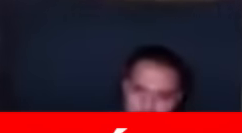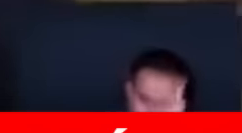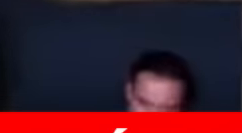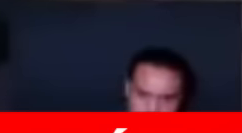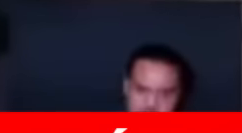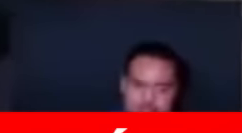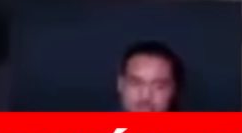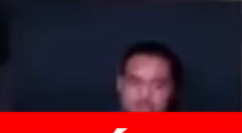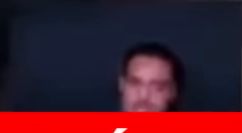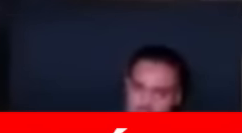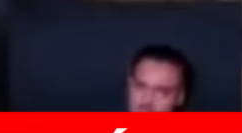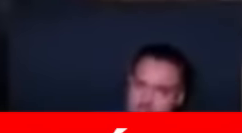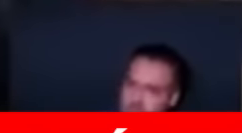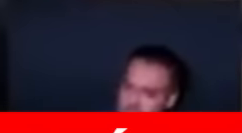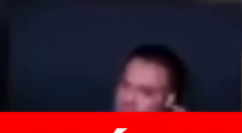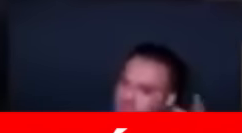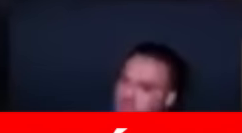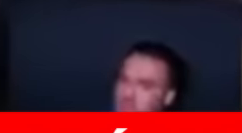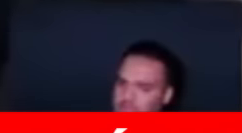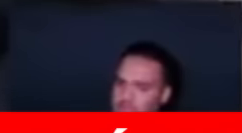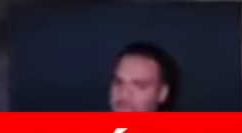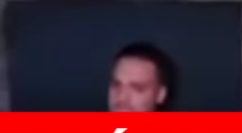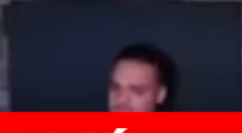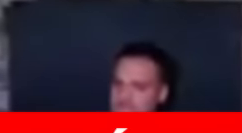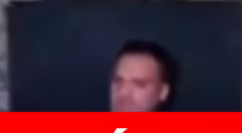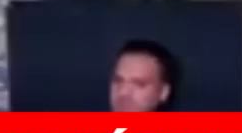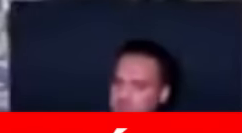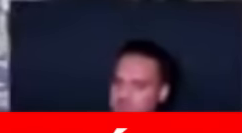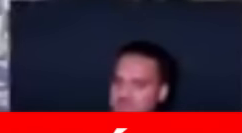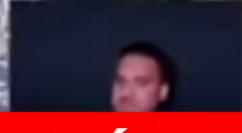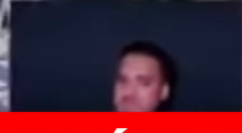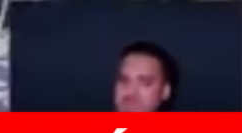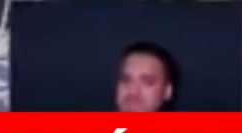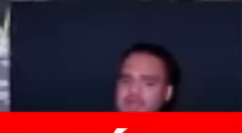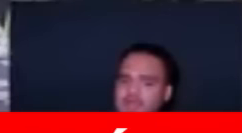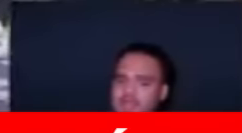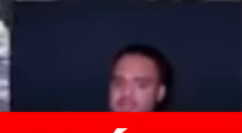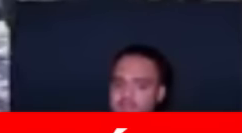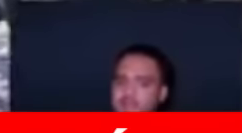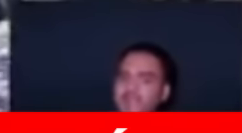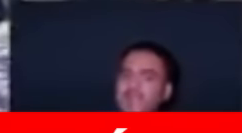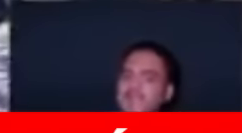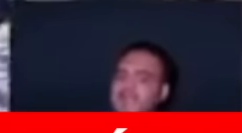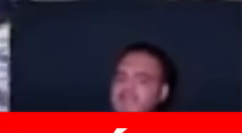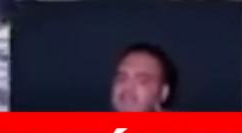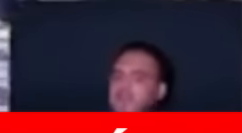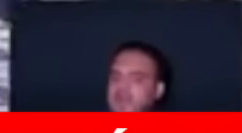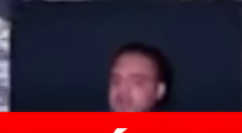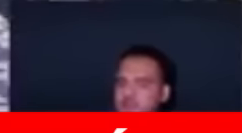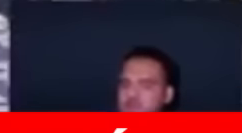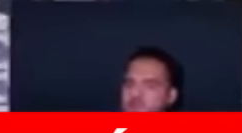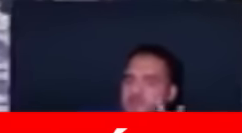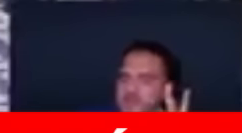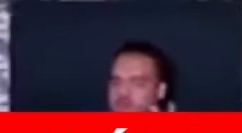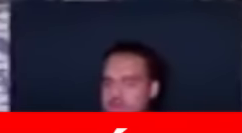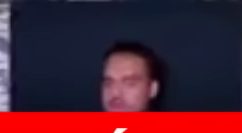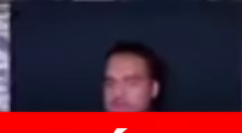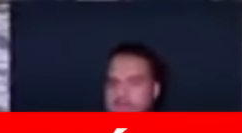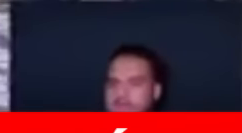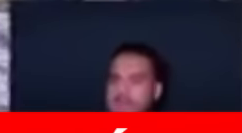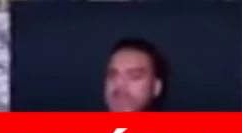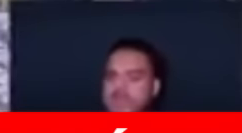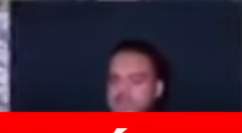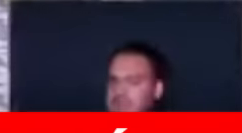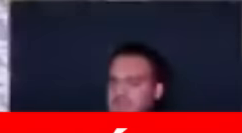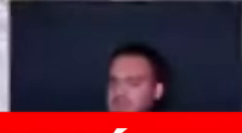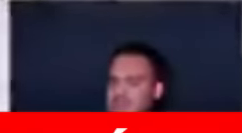Y nos duele el comerciante, el abarrotero, el ganadero, el productor, el pequeño empresario que